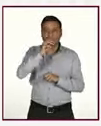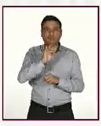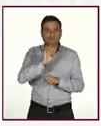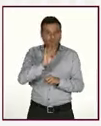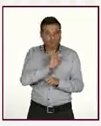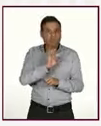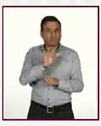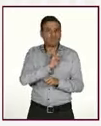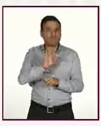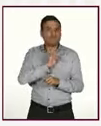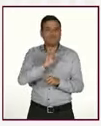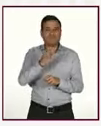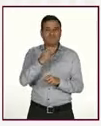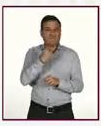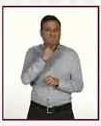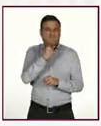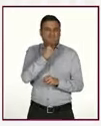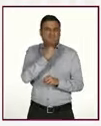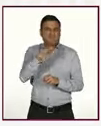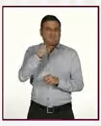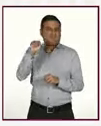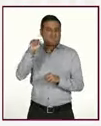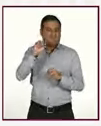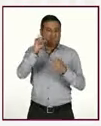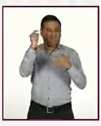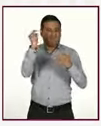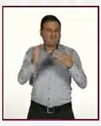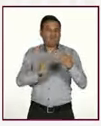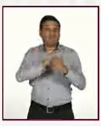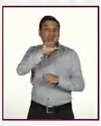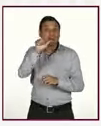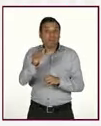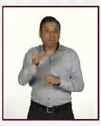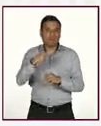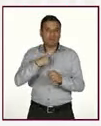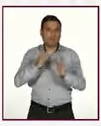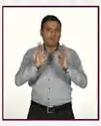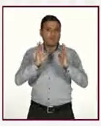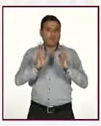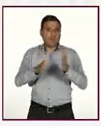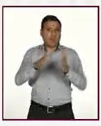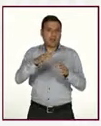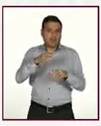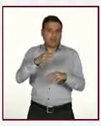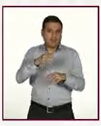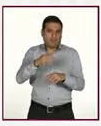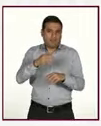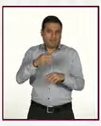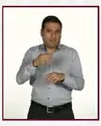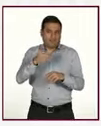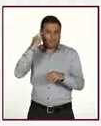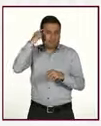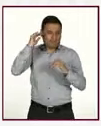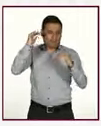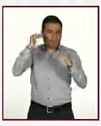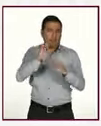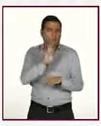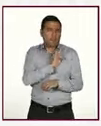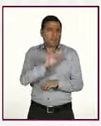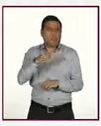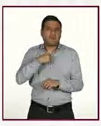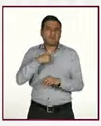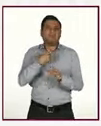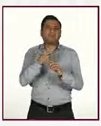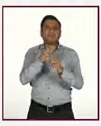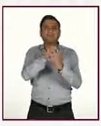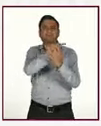desarrollar muchas habilidades y al final cuando crezcas te vas a decidir cuál es la habilidad a la que te quieres dedicar, ¿no? Y eso es muy importante y